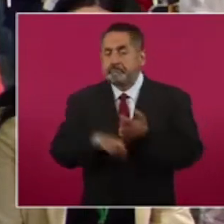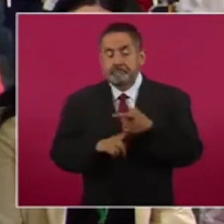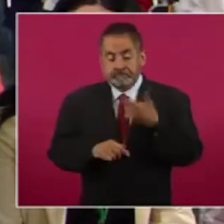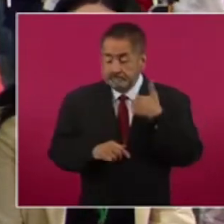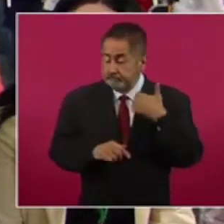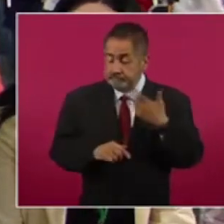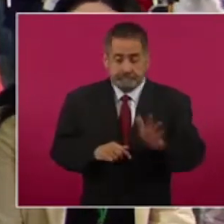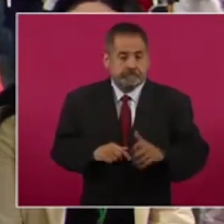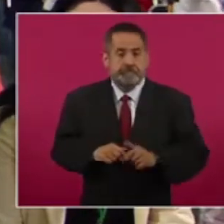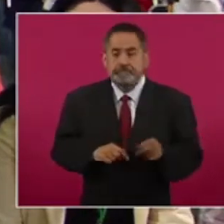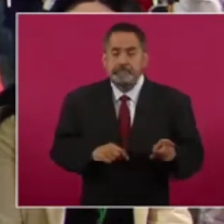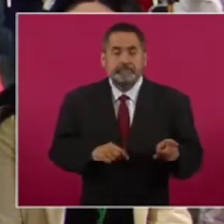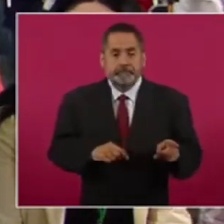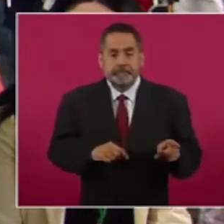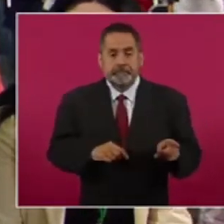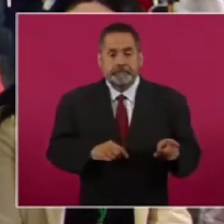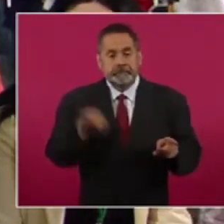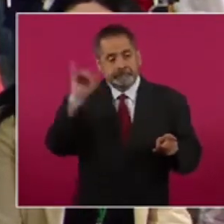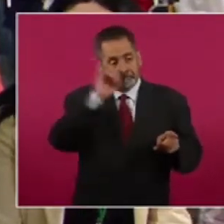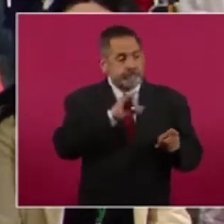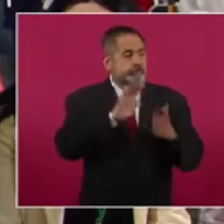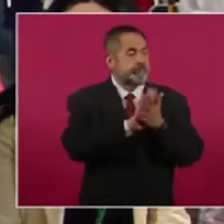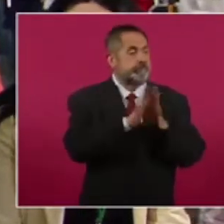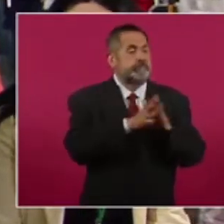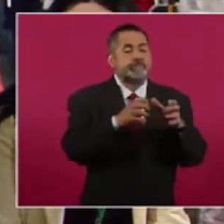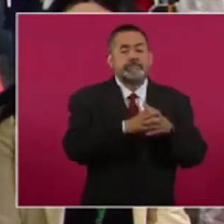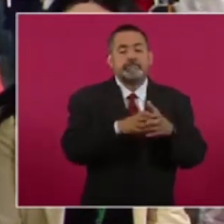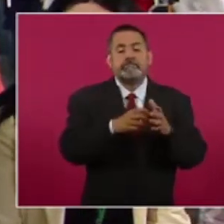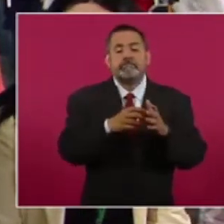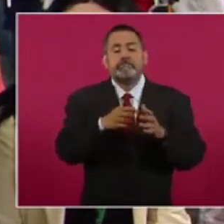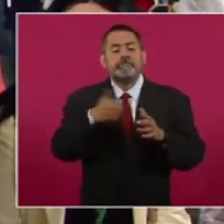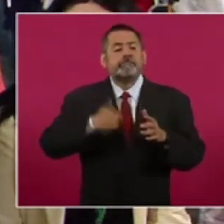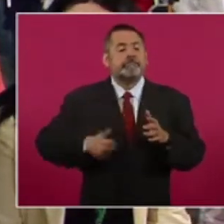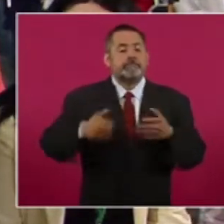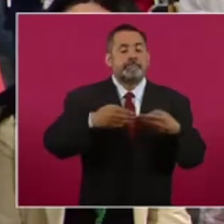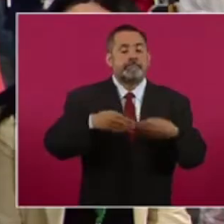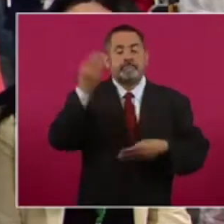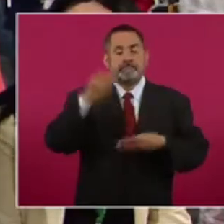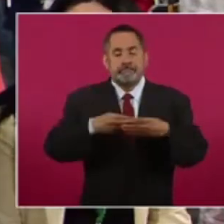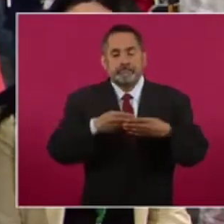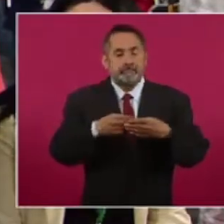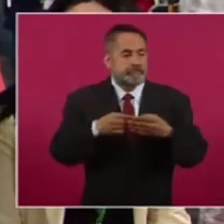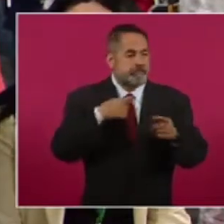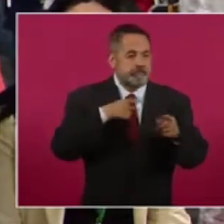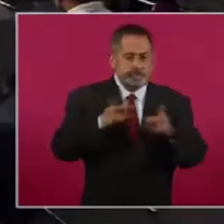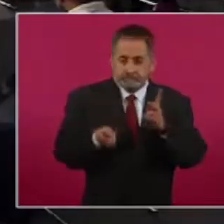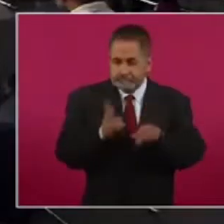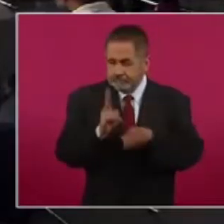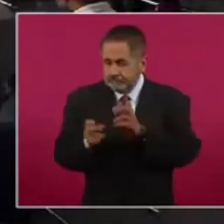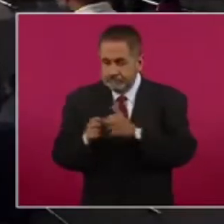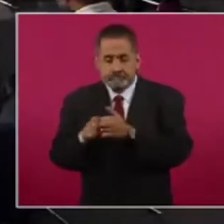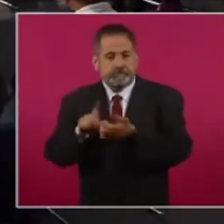desde los jefes, a lo mejor de cada plaza de cobro. Porque yo he entrevistado a gente desde Tabasco